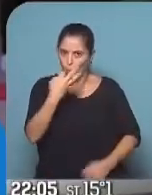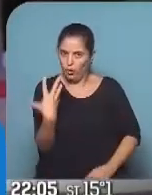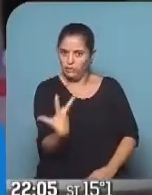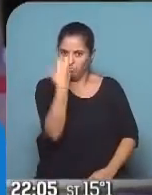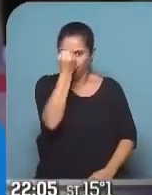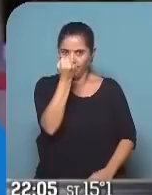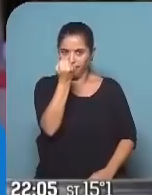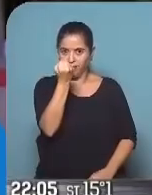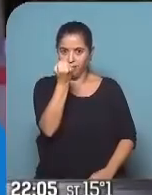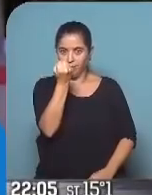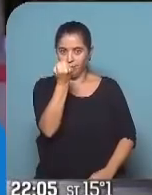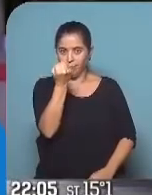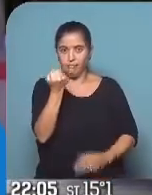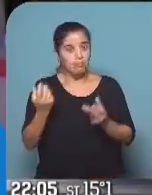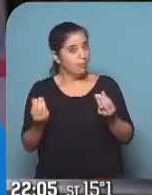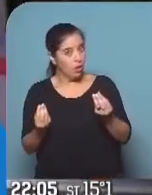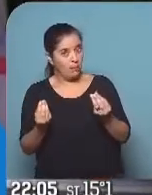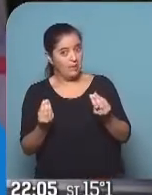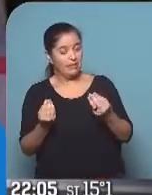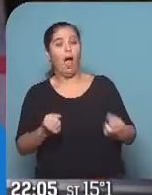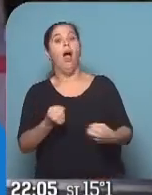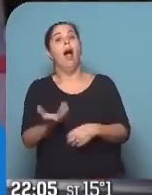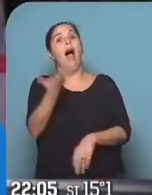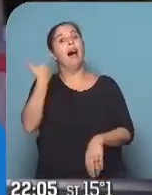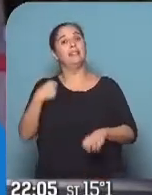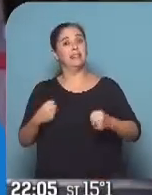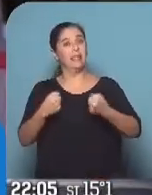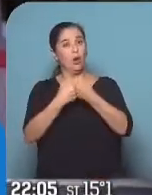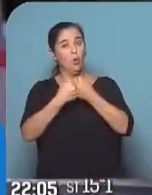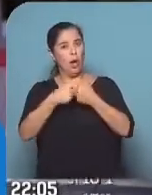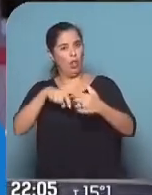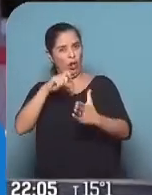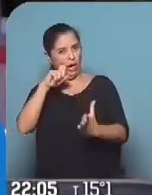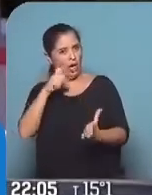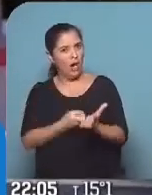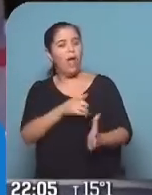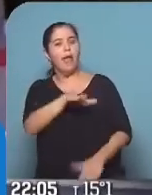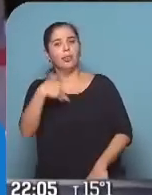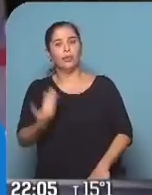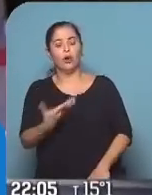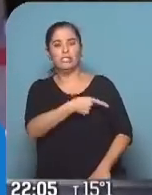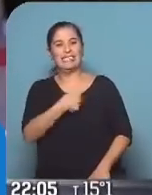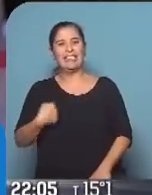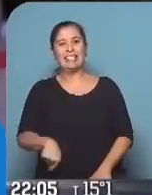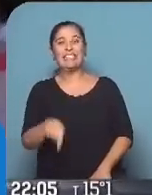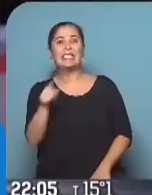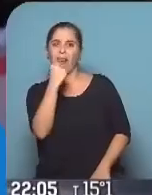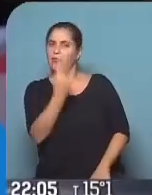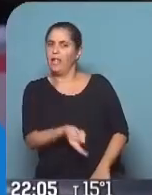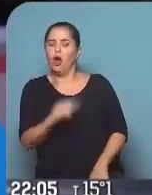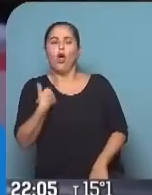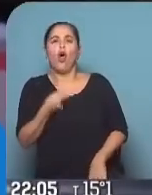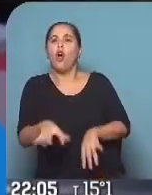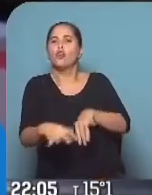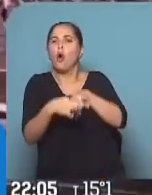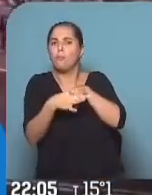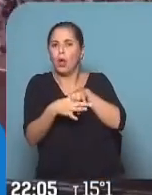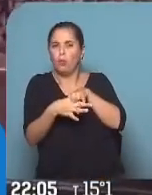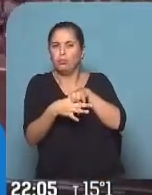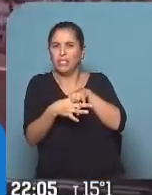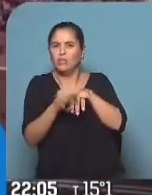desde el punto de vista estadounidense esta vez es que Beijing habría retrotraído sus compromisos para resolver la